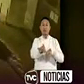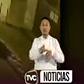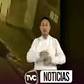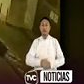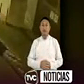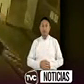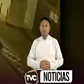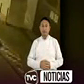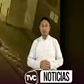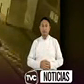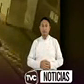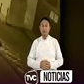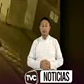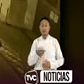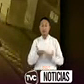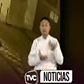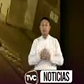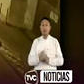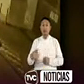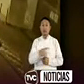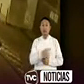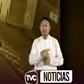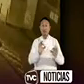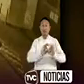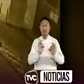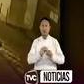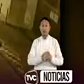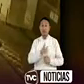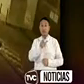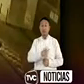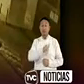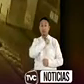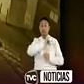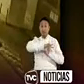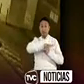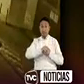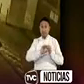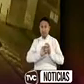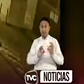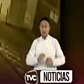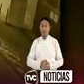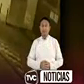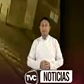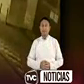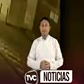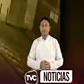de algunos minutos. Al parecer no sufrió el famoso paseo millonario.